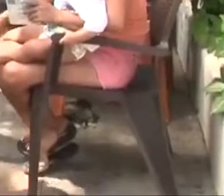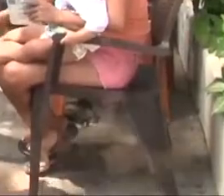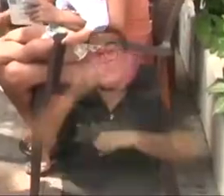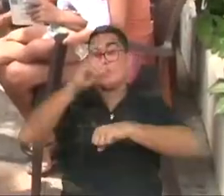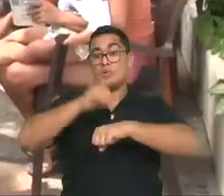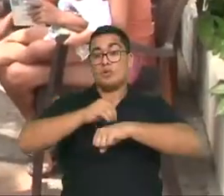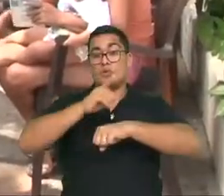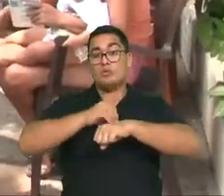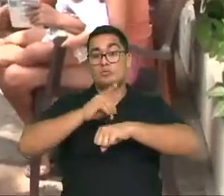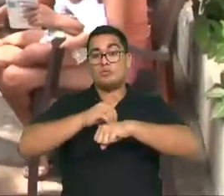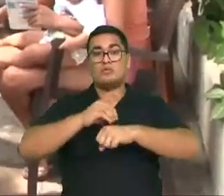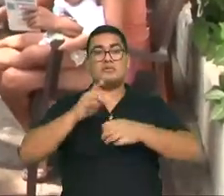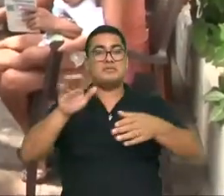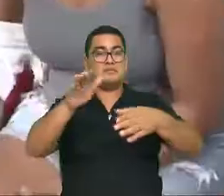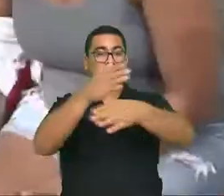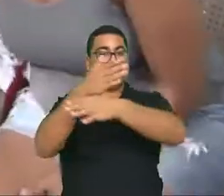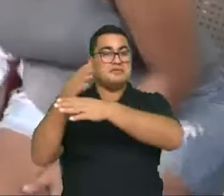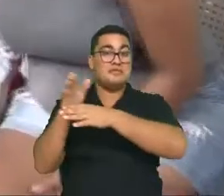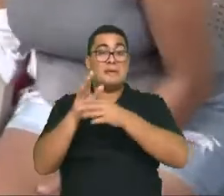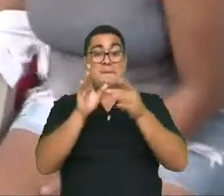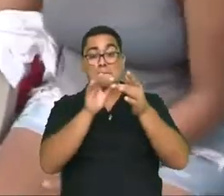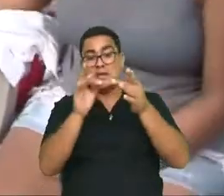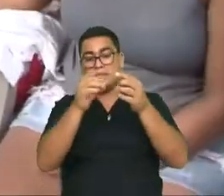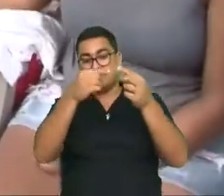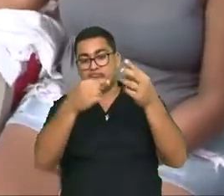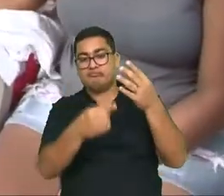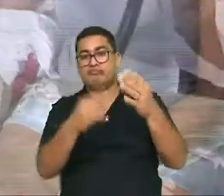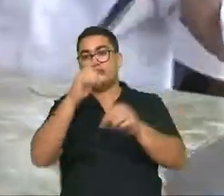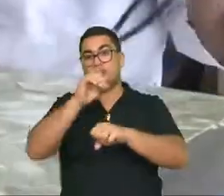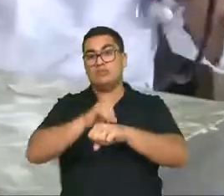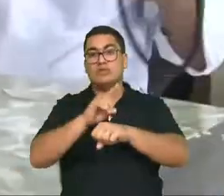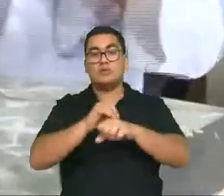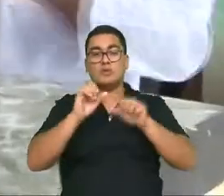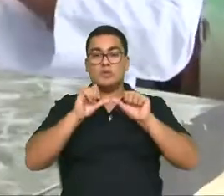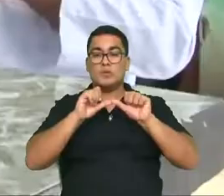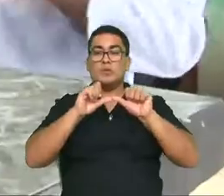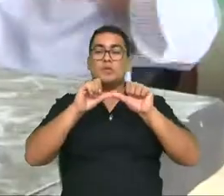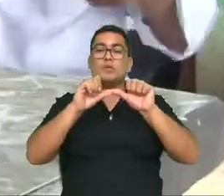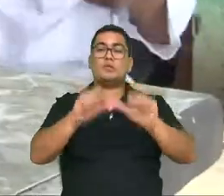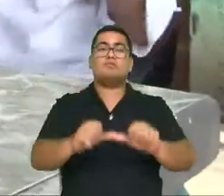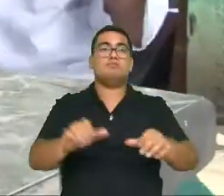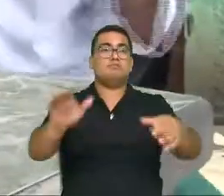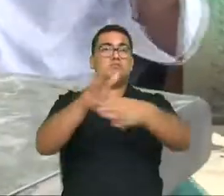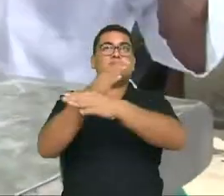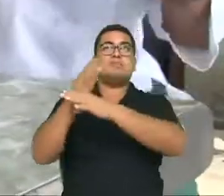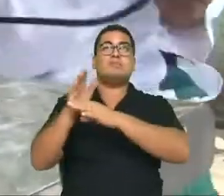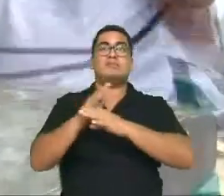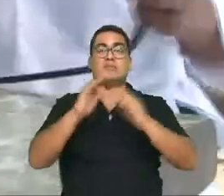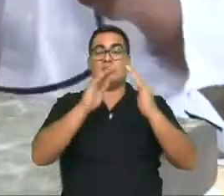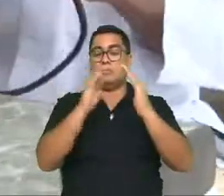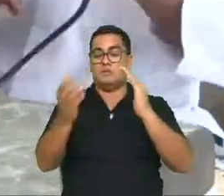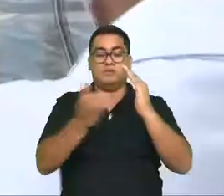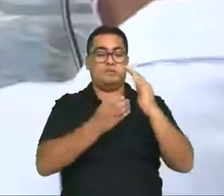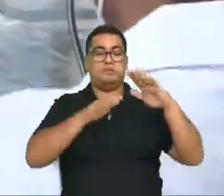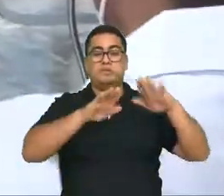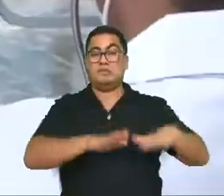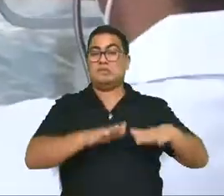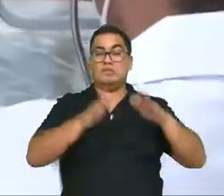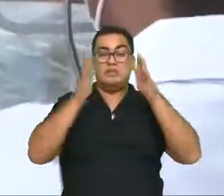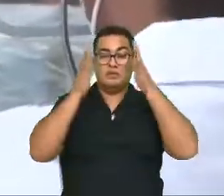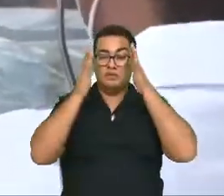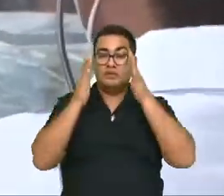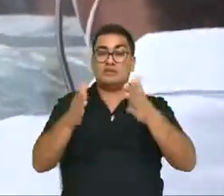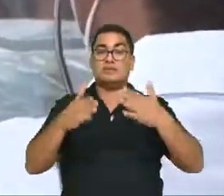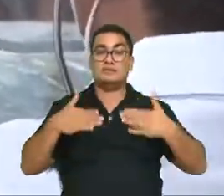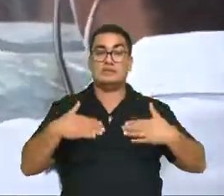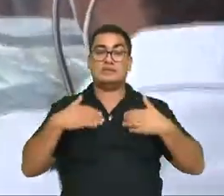Médicos generales y de diferentes especialidades continúan presentes en los albergues del país, brindando esa atención en salud con calidad